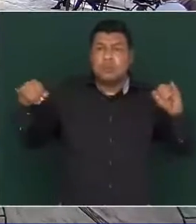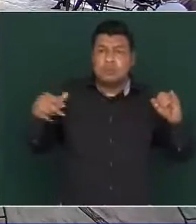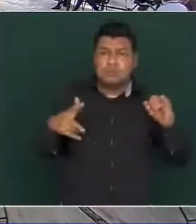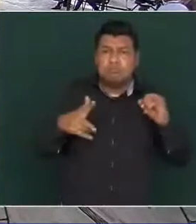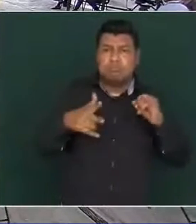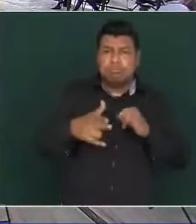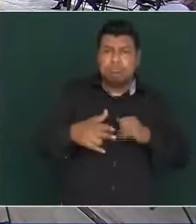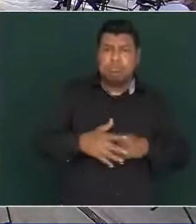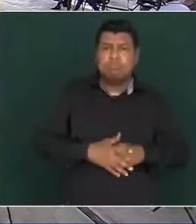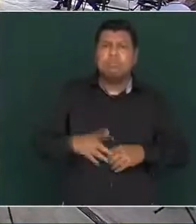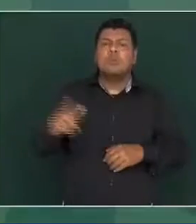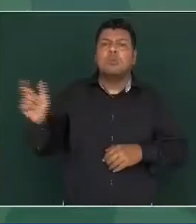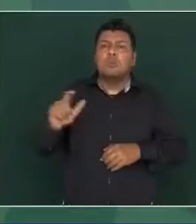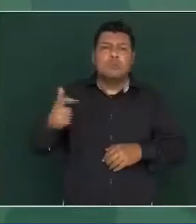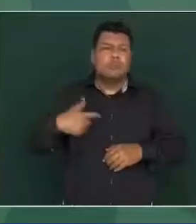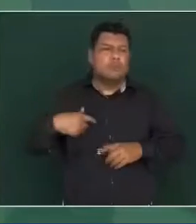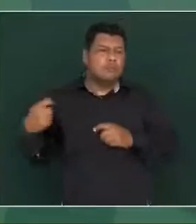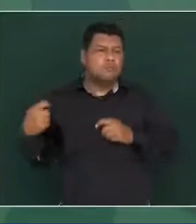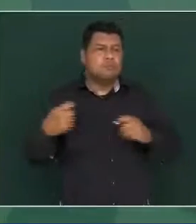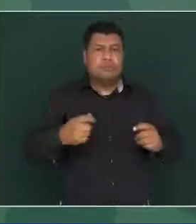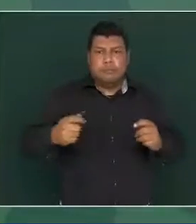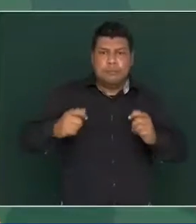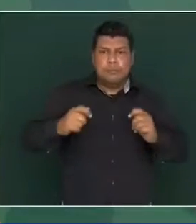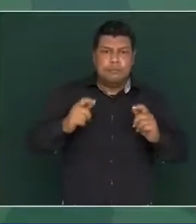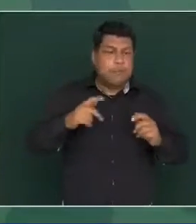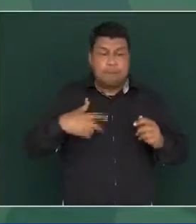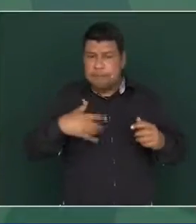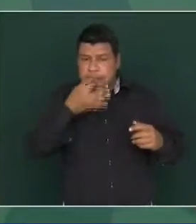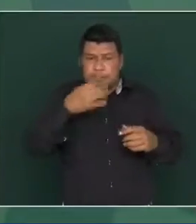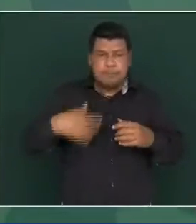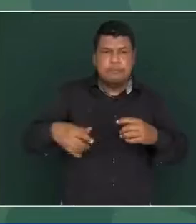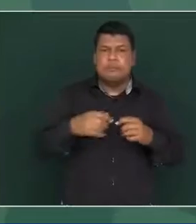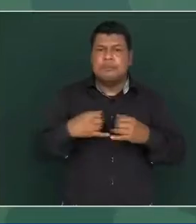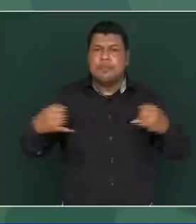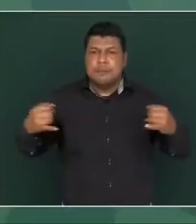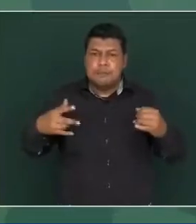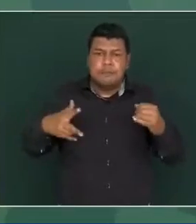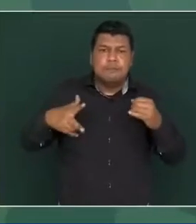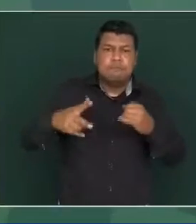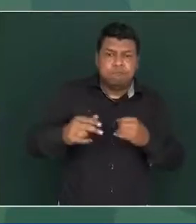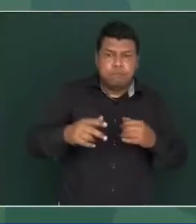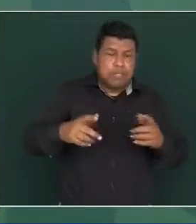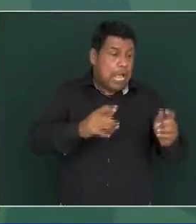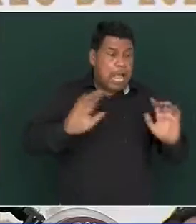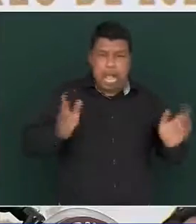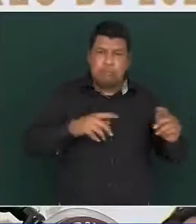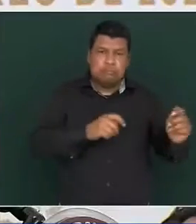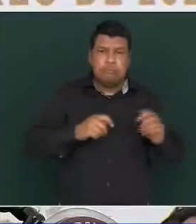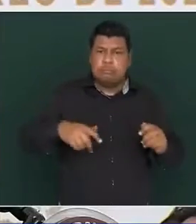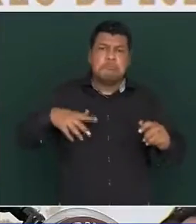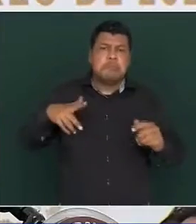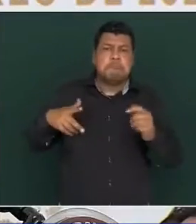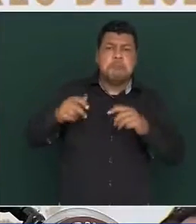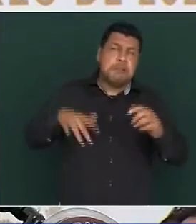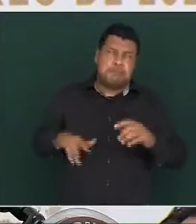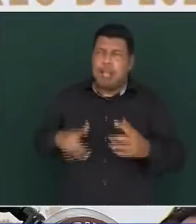Después entrega, vamos a entregar, se va a recibir y se va a poner en operación el aeropuerto.